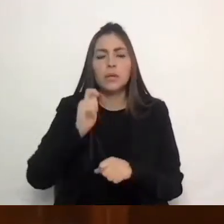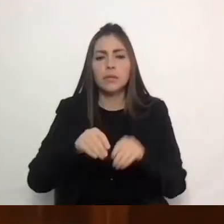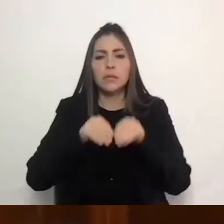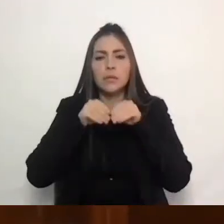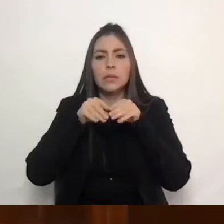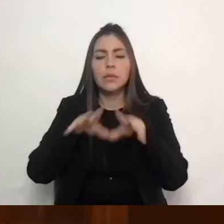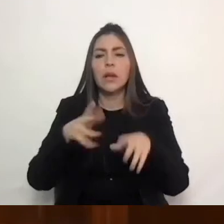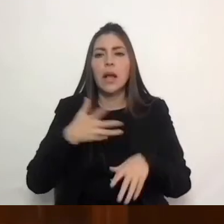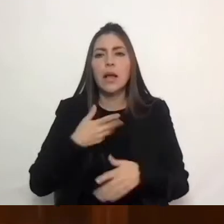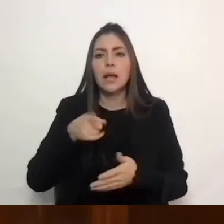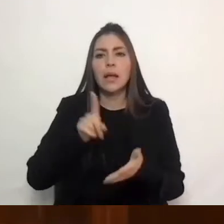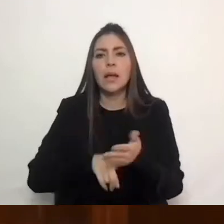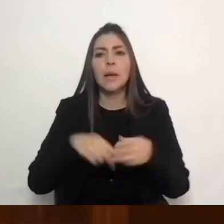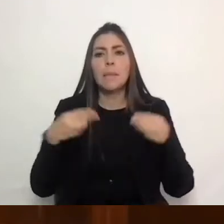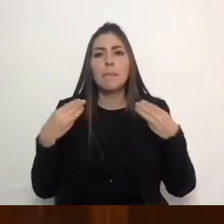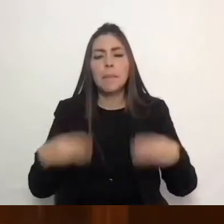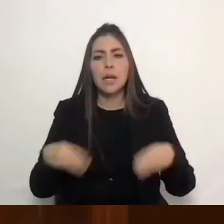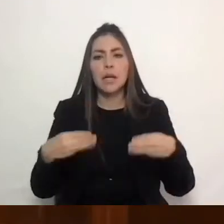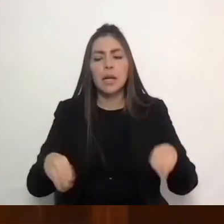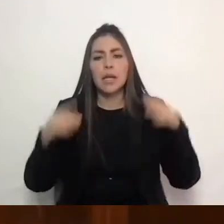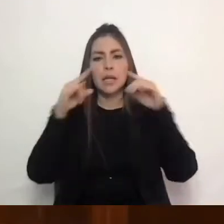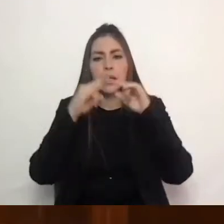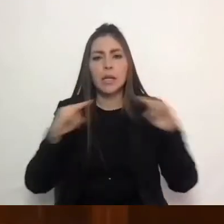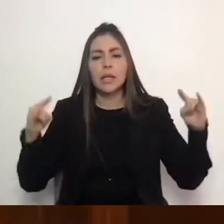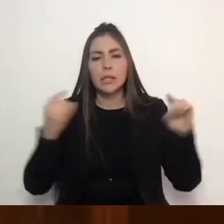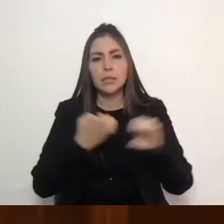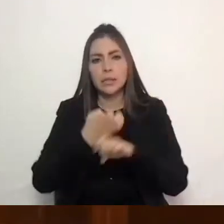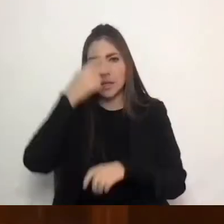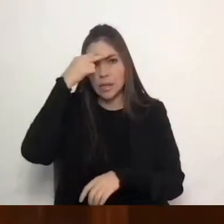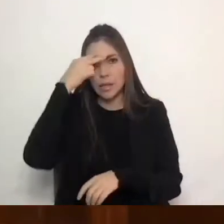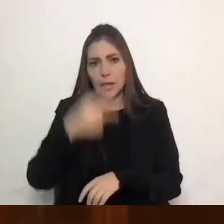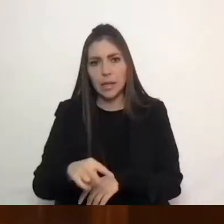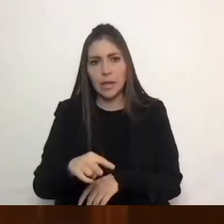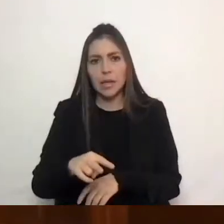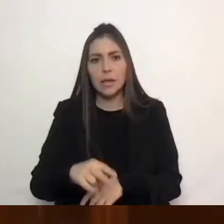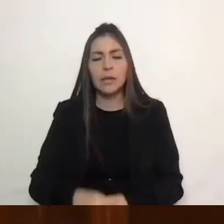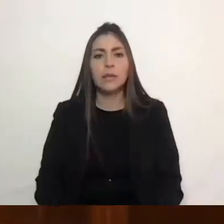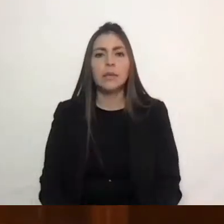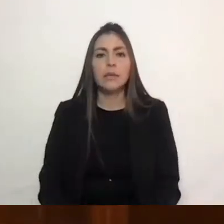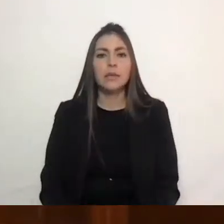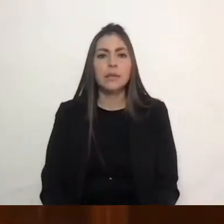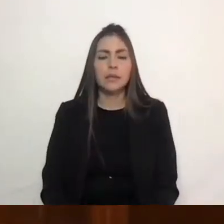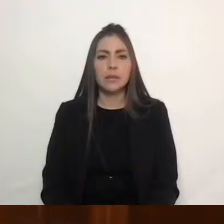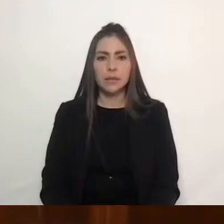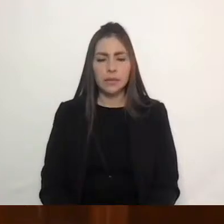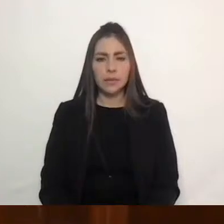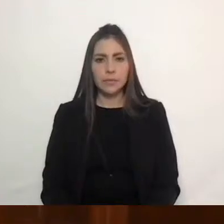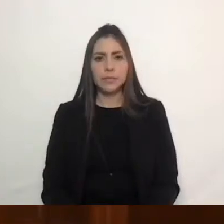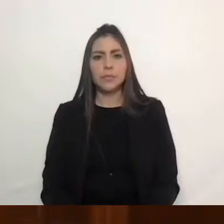los mercados públicos y tianguis del Estado de México a las formas de